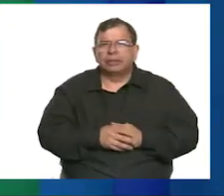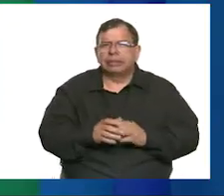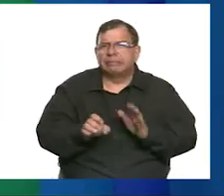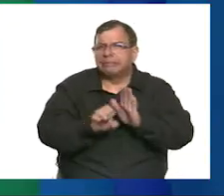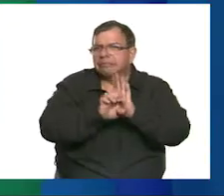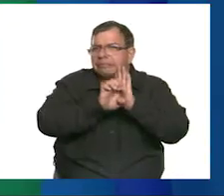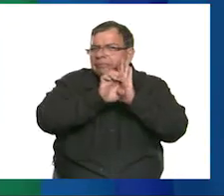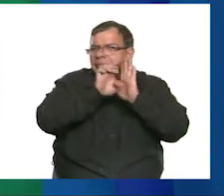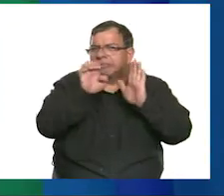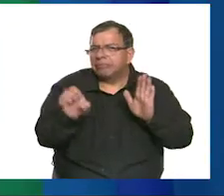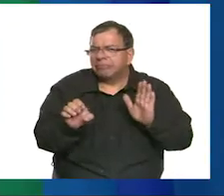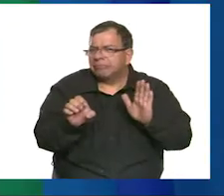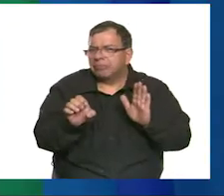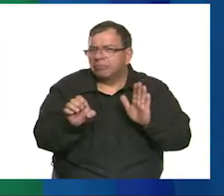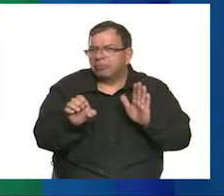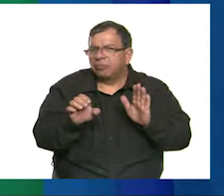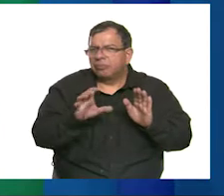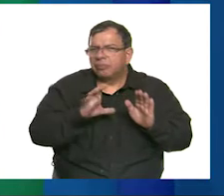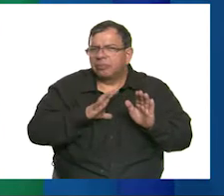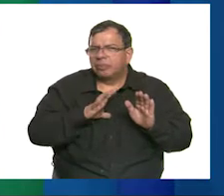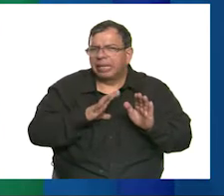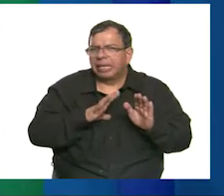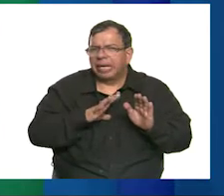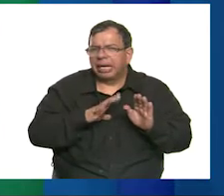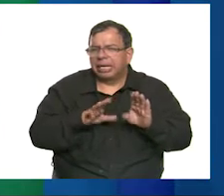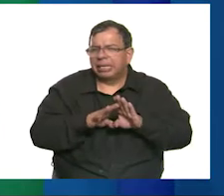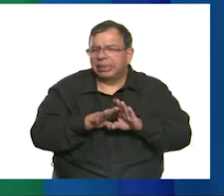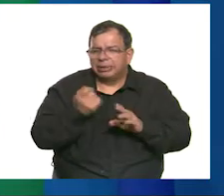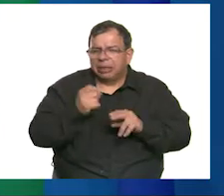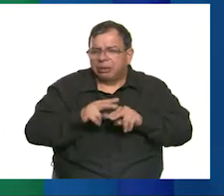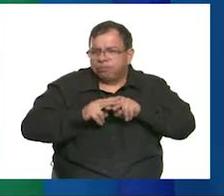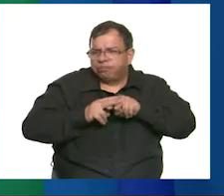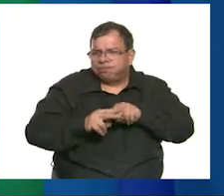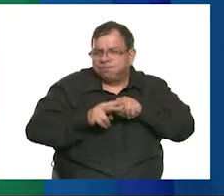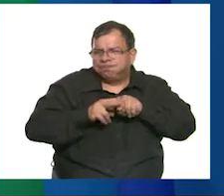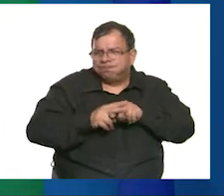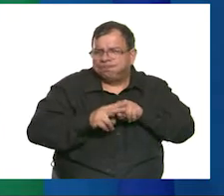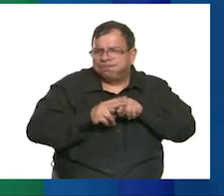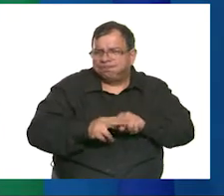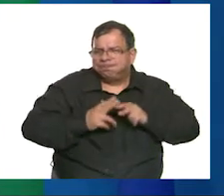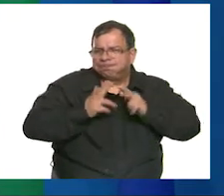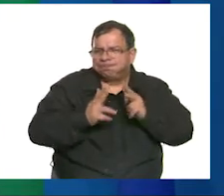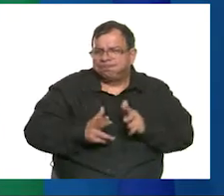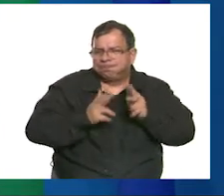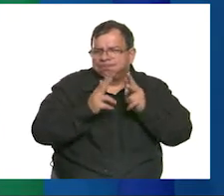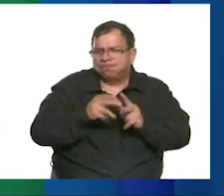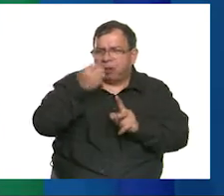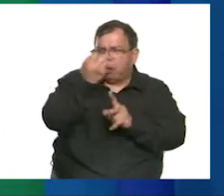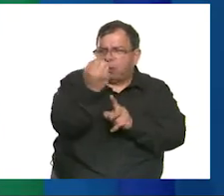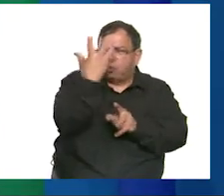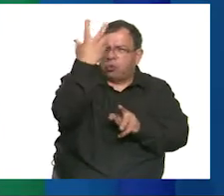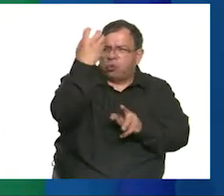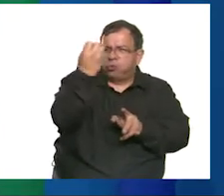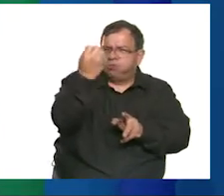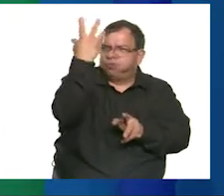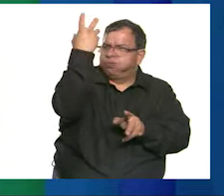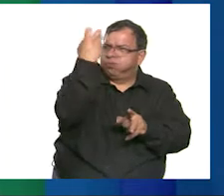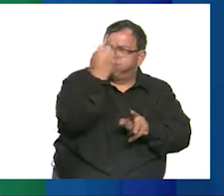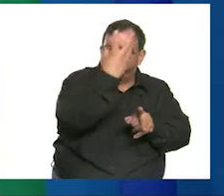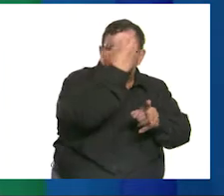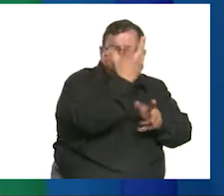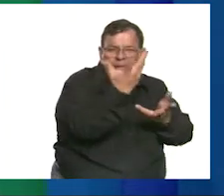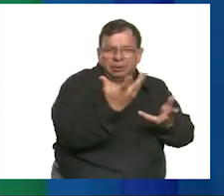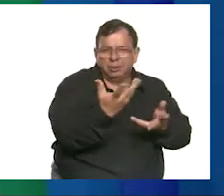esas máquinas de vapor está la famosísima locomotora que funcionaba con vapor. Y hablando de eso,